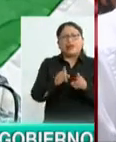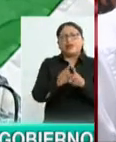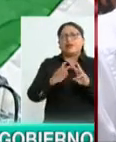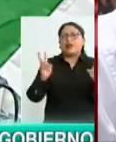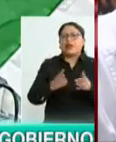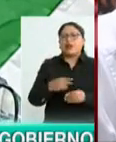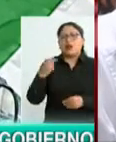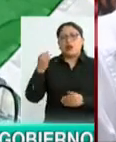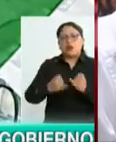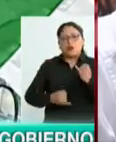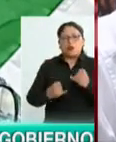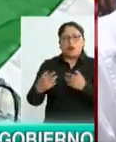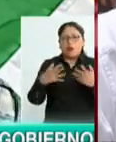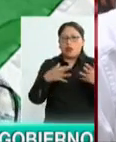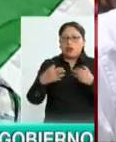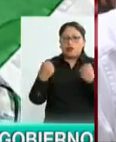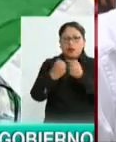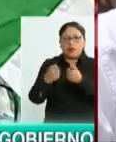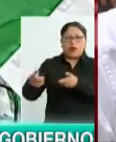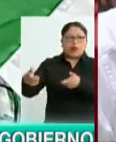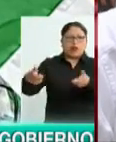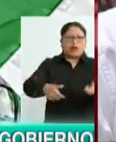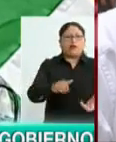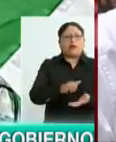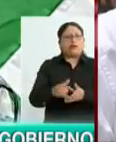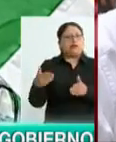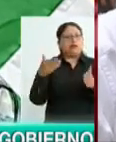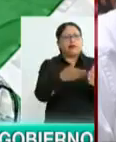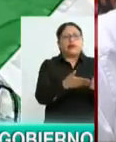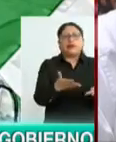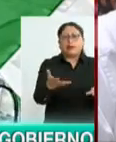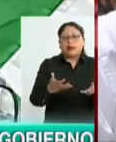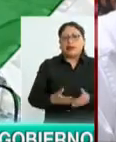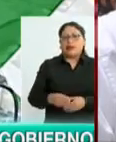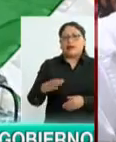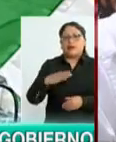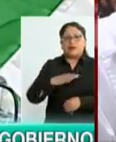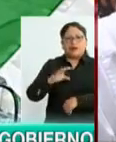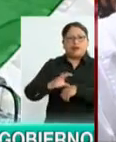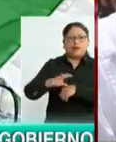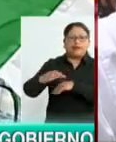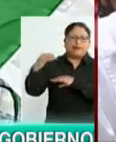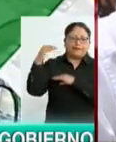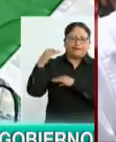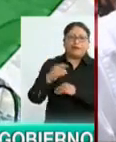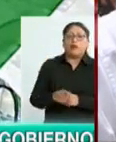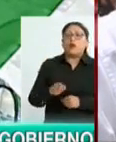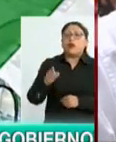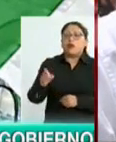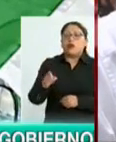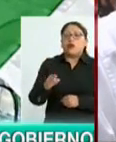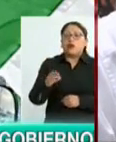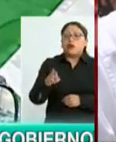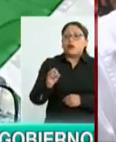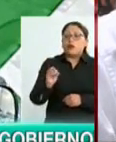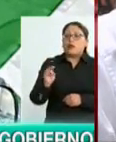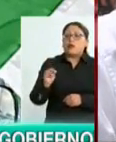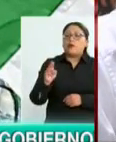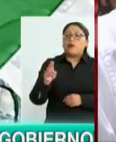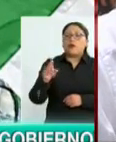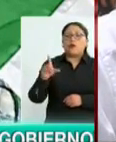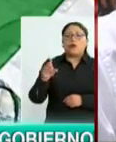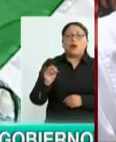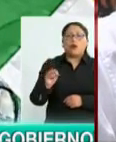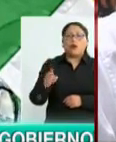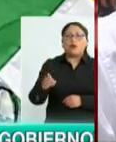las vidas del pueblo humilde, porque las vidas del pueblo trabajador, a usted no le importan. Último